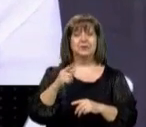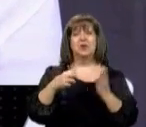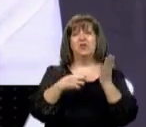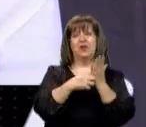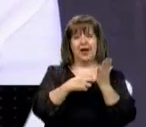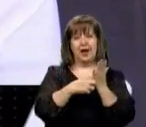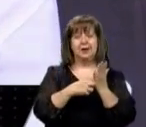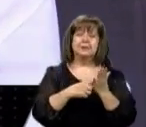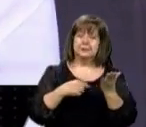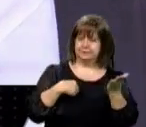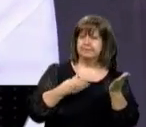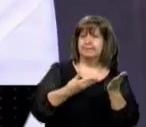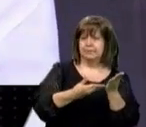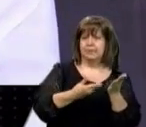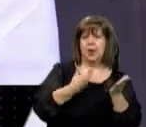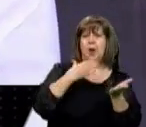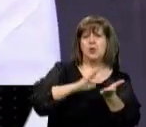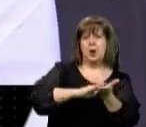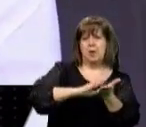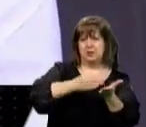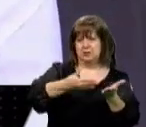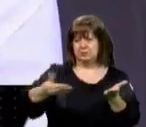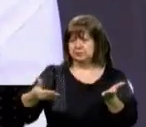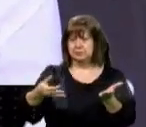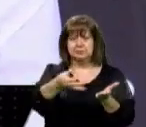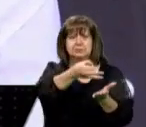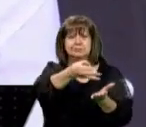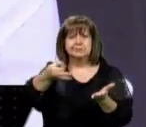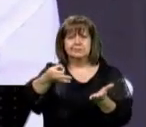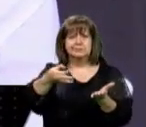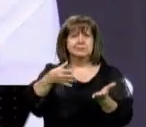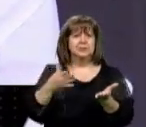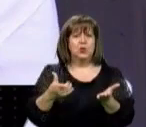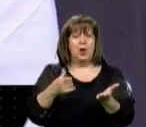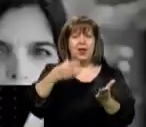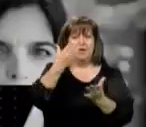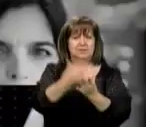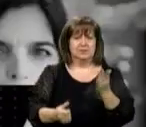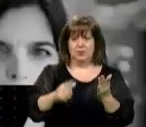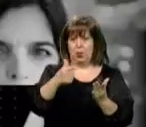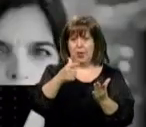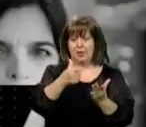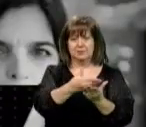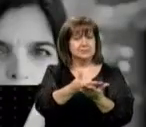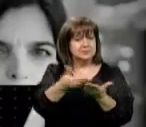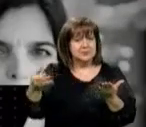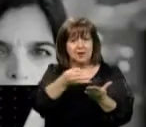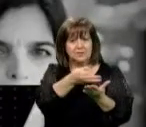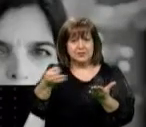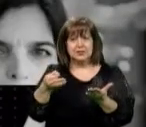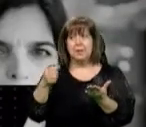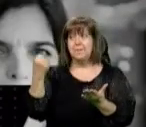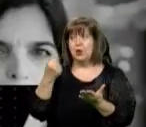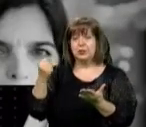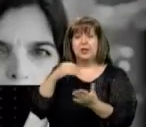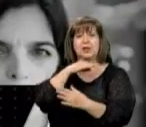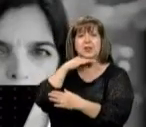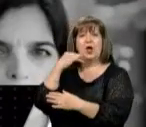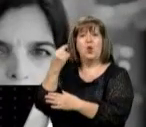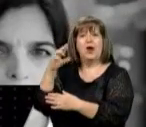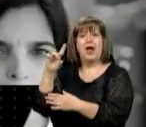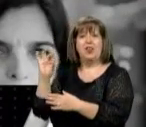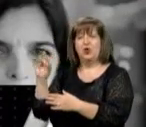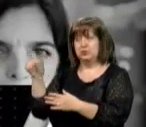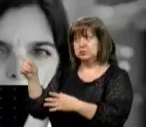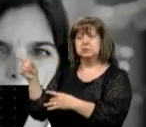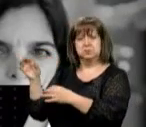lo suficientemente contundente y contentos estamos siempre en el sentido que mientras más participación ciudadana haya en el